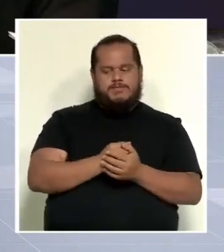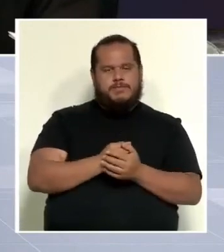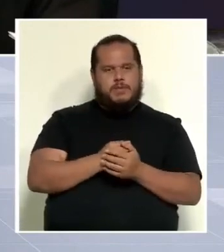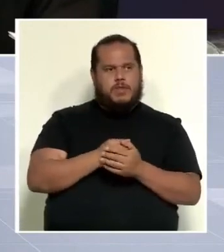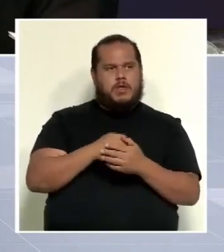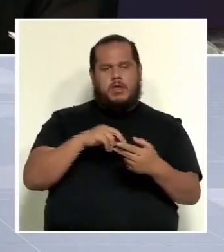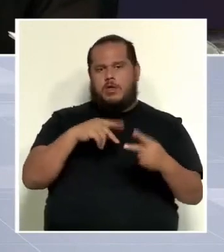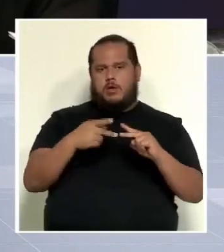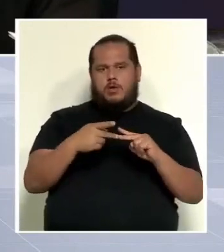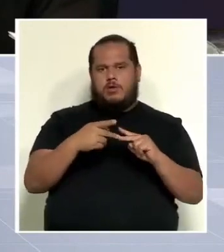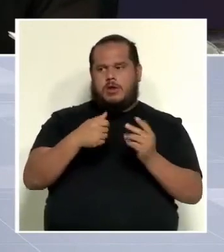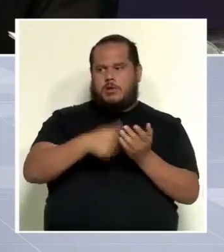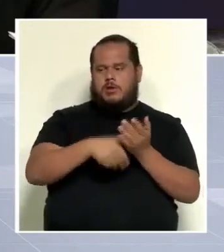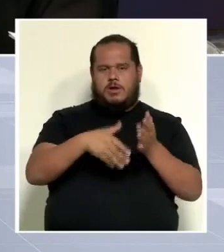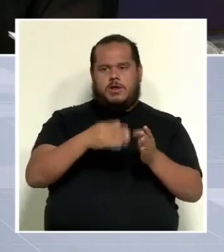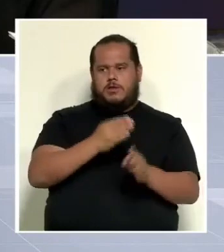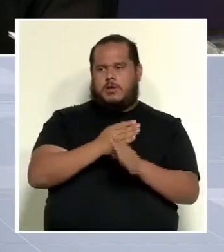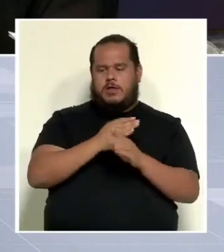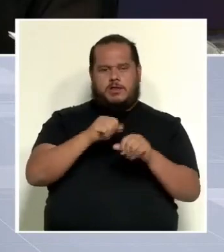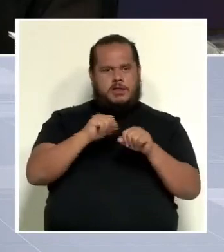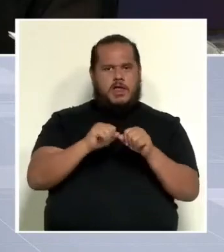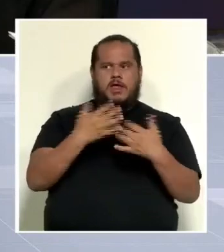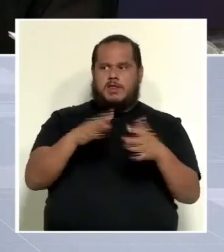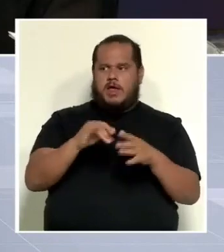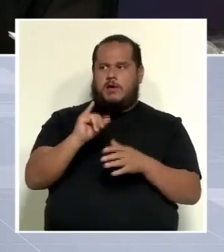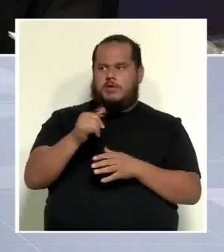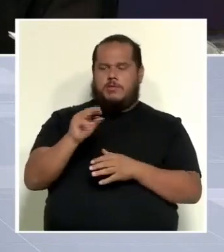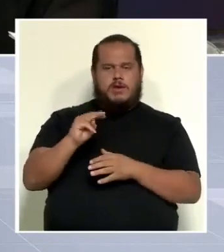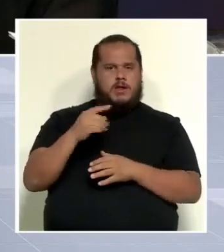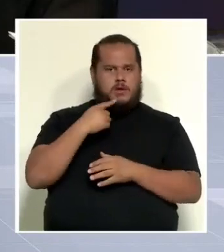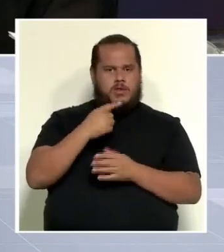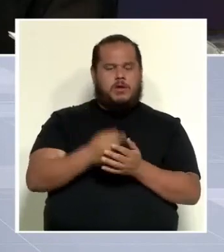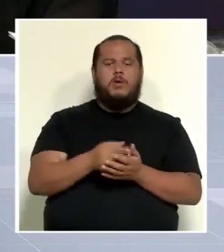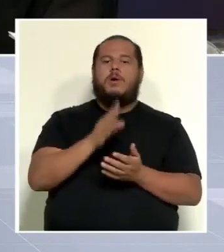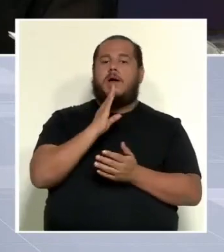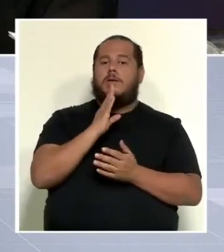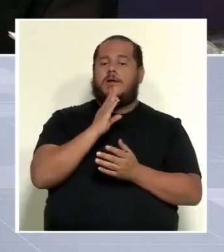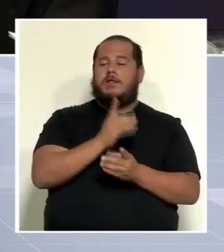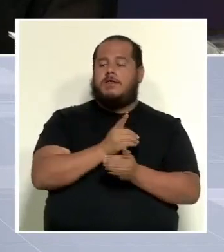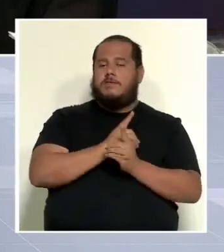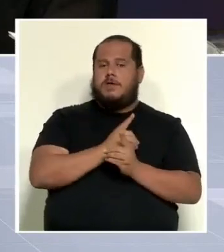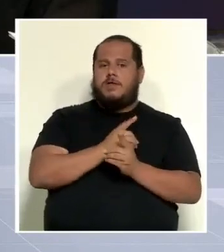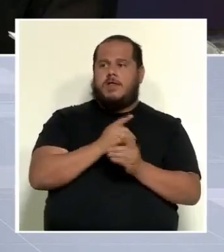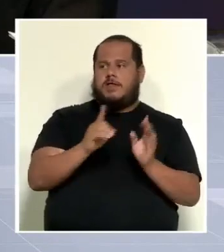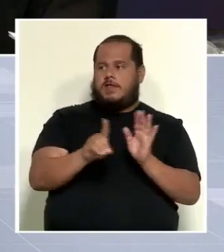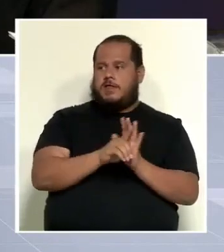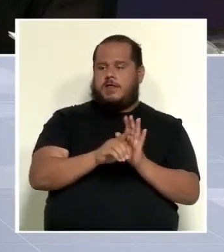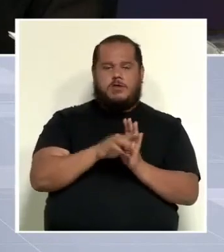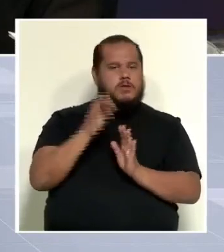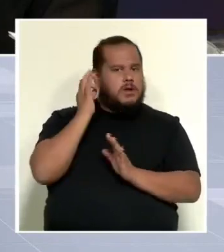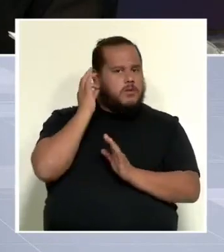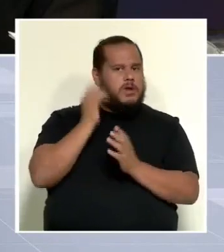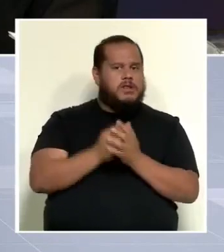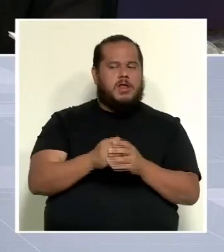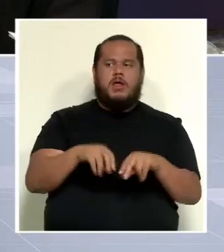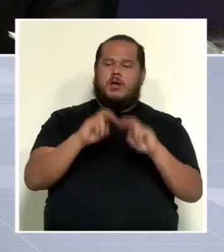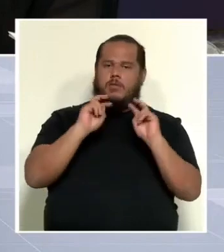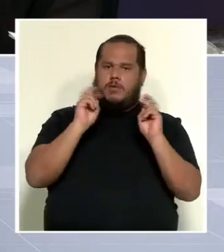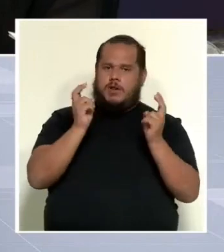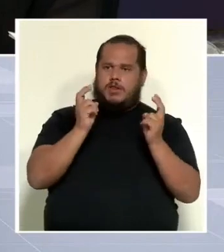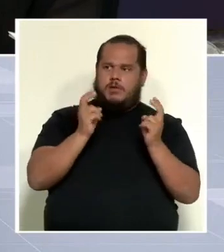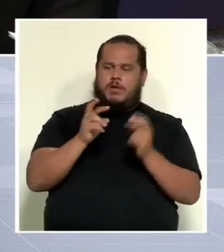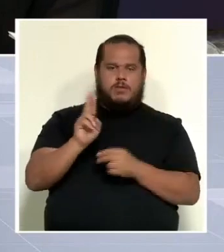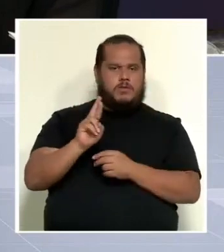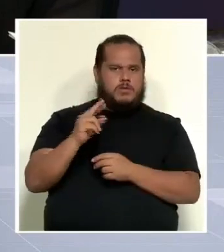versus un candidato antisistema, que ya don José María lo dijo. Habla de defensa de derechos de las mujeres por el tema de